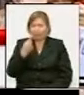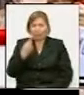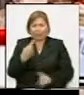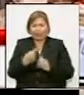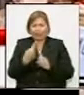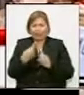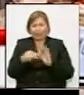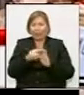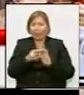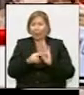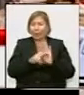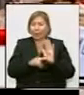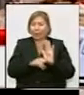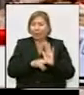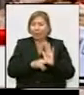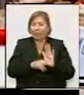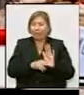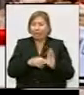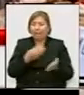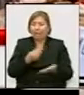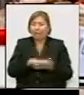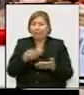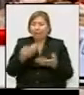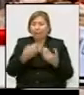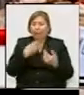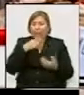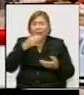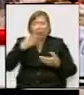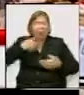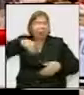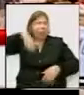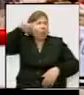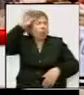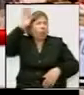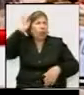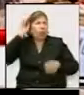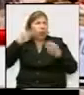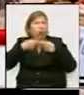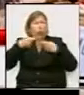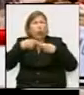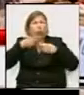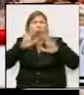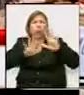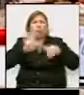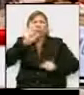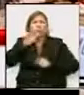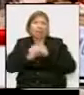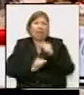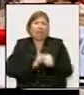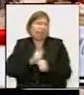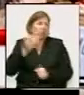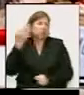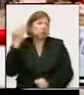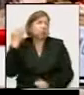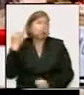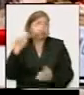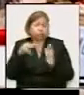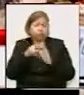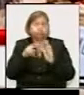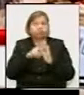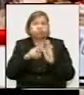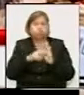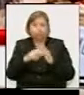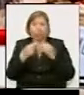norma que va a haber en el Perú sobre delitos informáticos. Tenemos más de 15 años de normas en nuestro Código Penal y luego una ley especial sobre